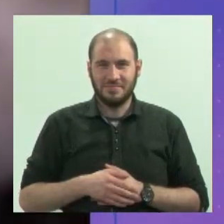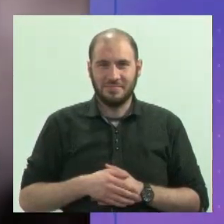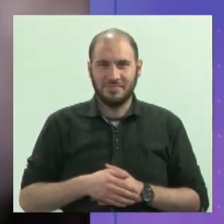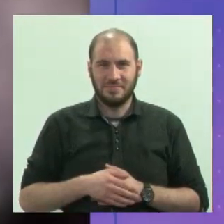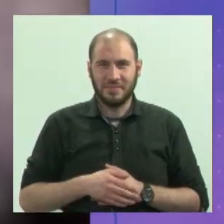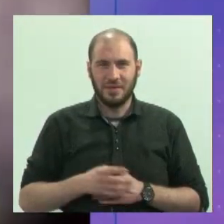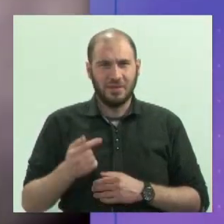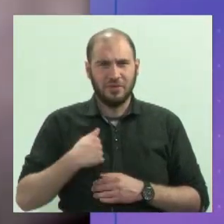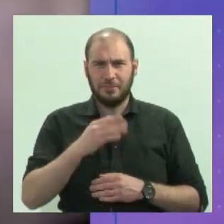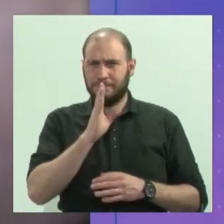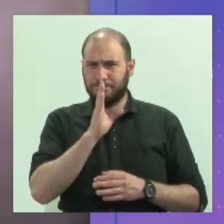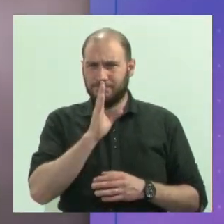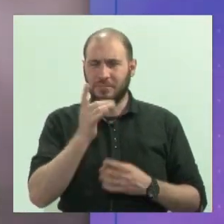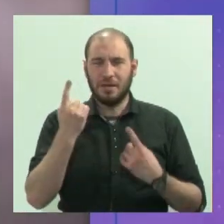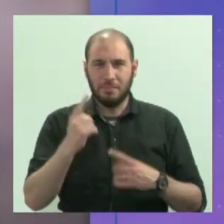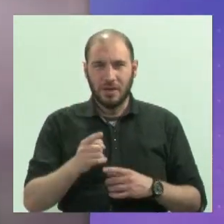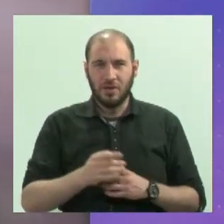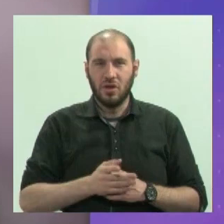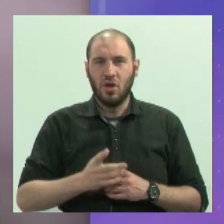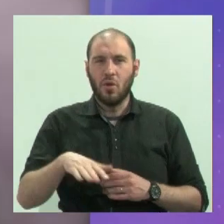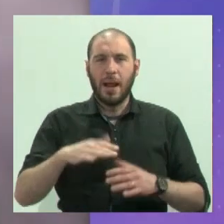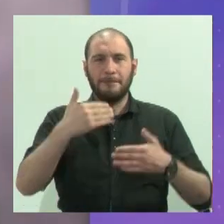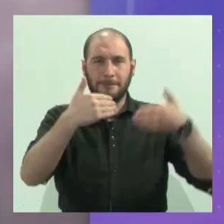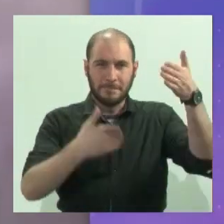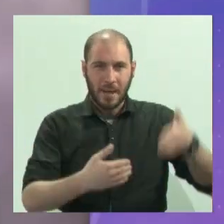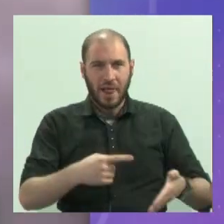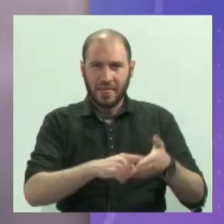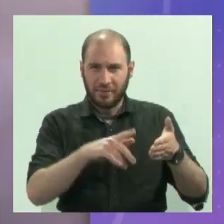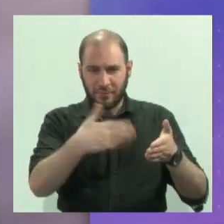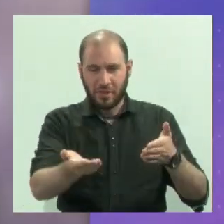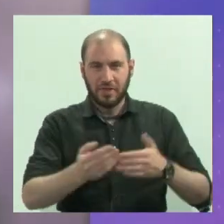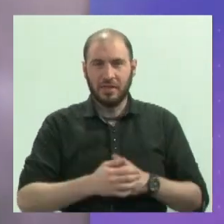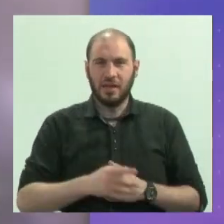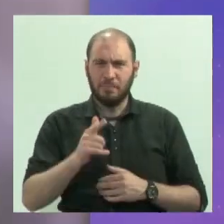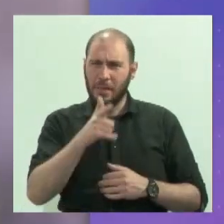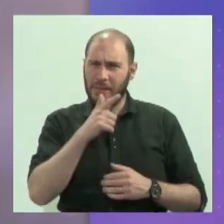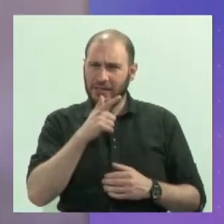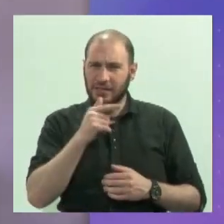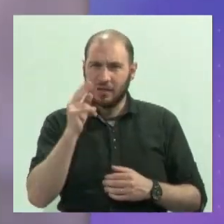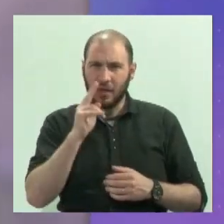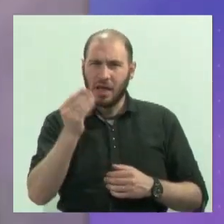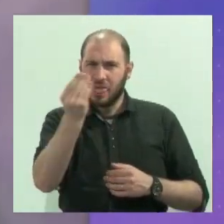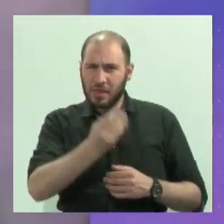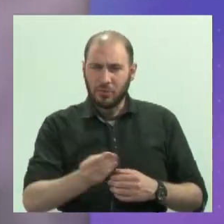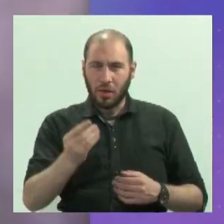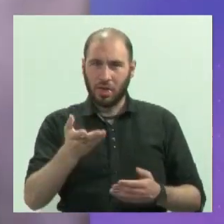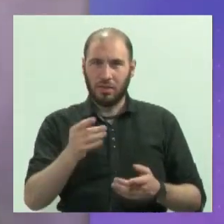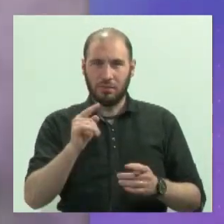No le dije nada, pero sobre una de las paredes, al frente, me pareció ver un retrato